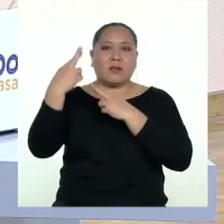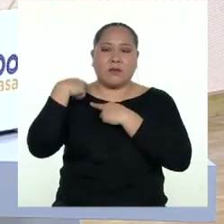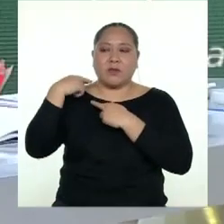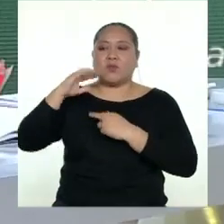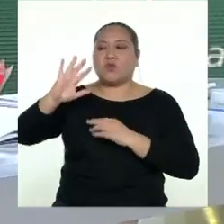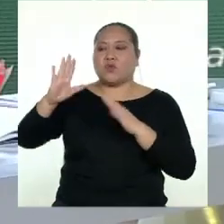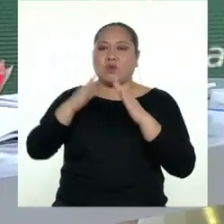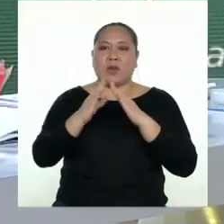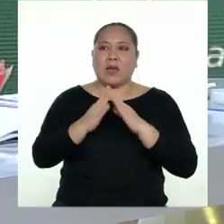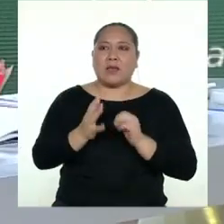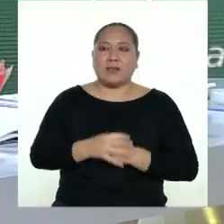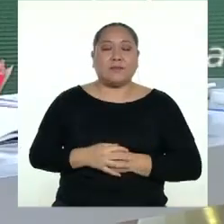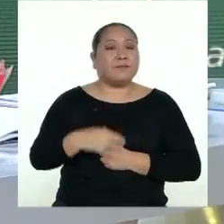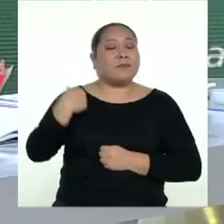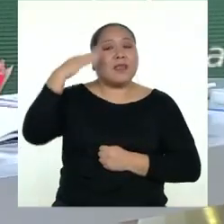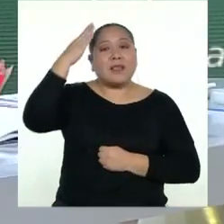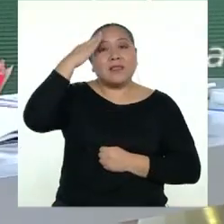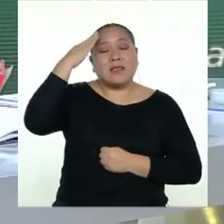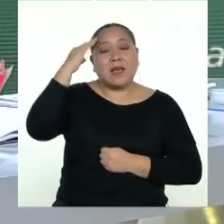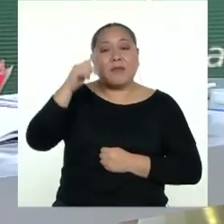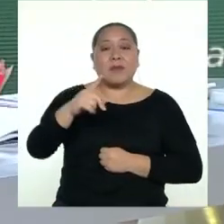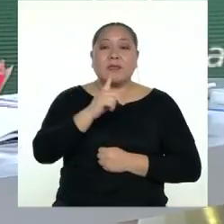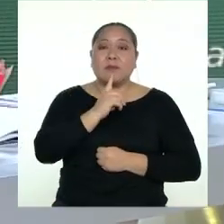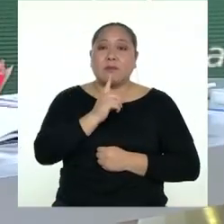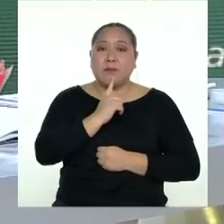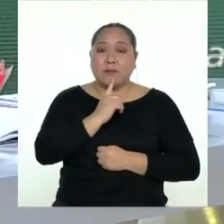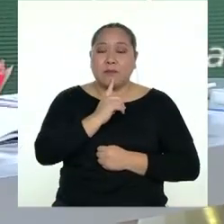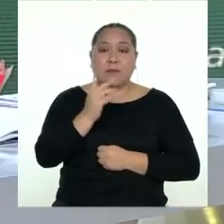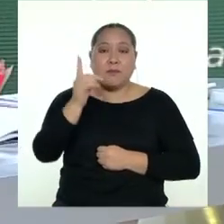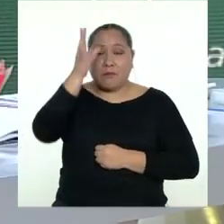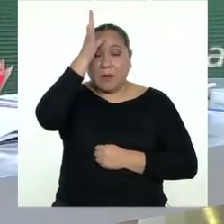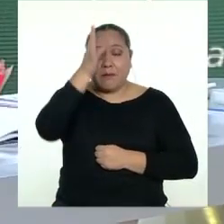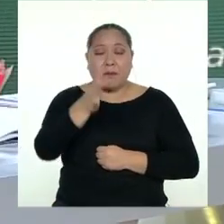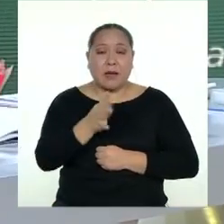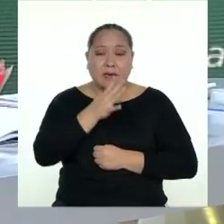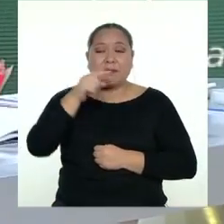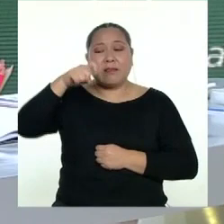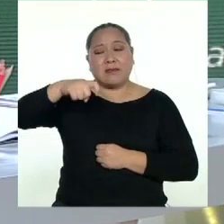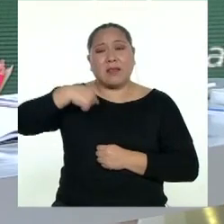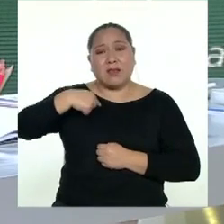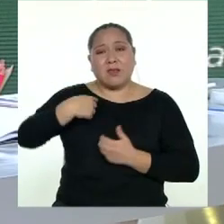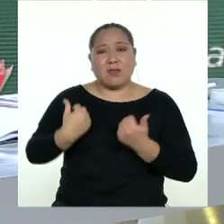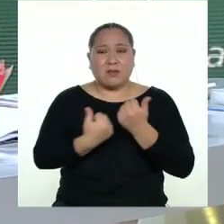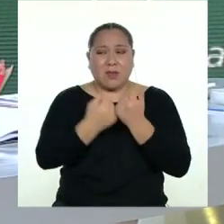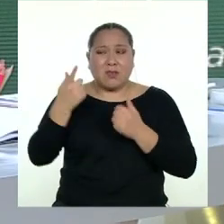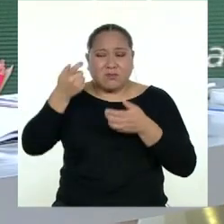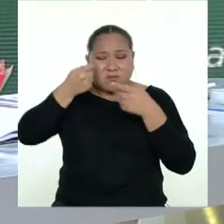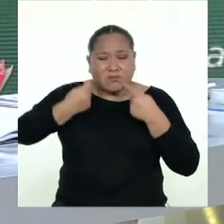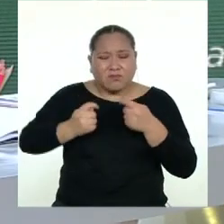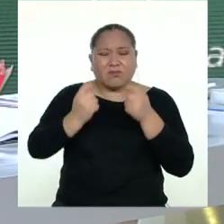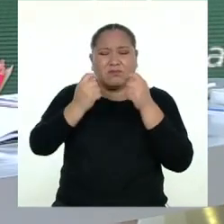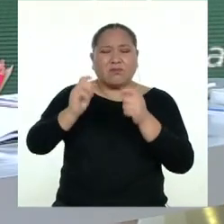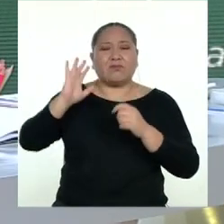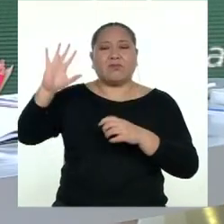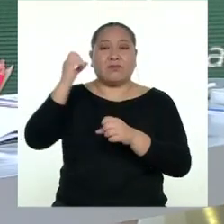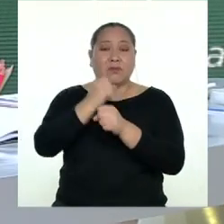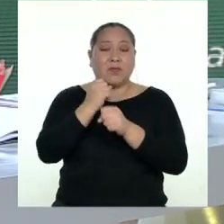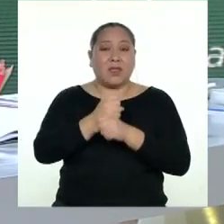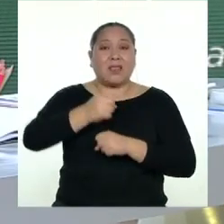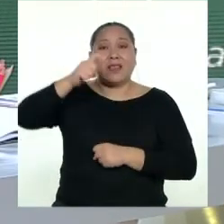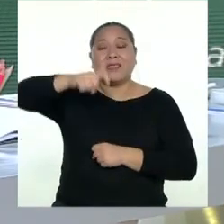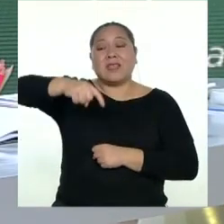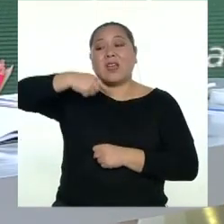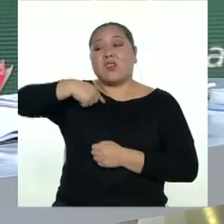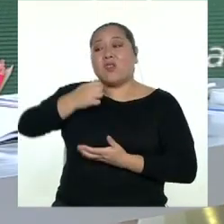casa. Sé que mis papás necesitan de mí porque ellos se están esforzando mucho en su trabajo. Por eso necesitan que